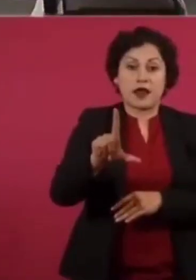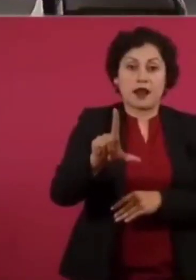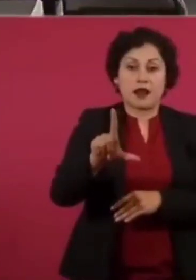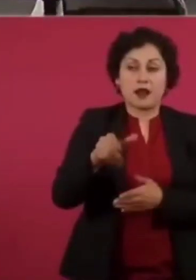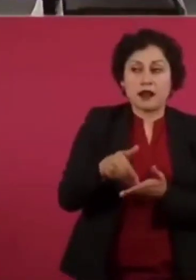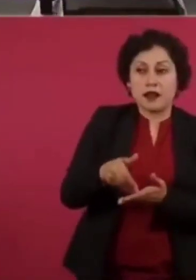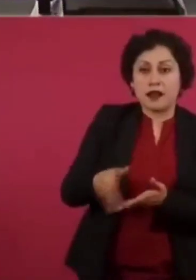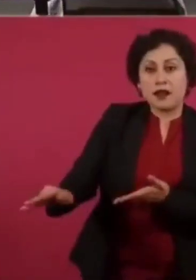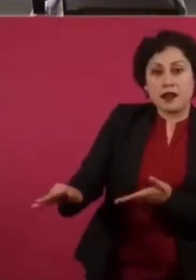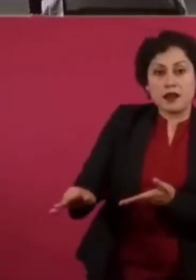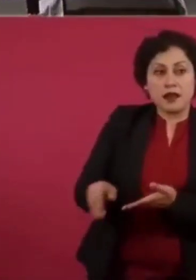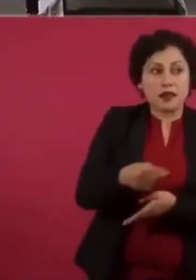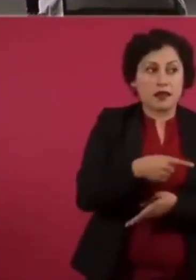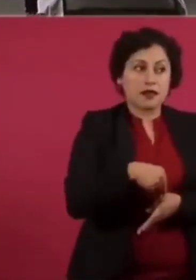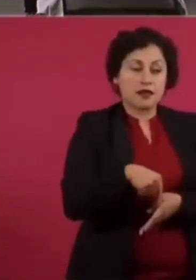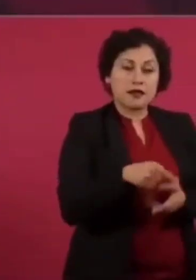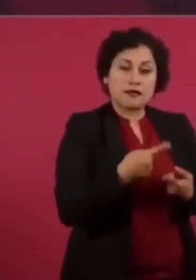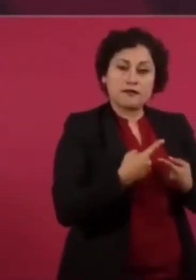Y cree en el Estado.